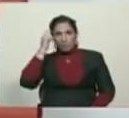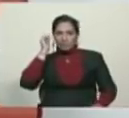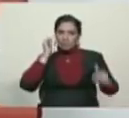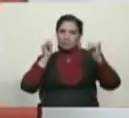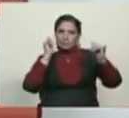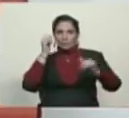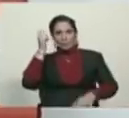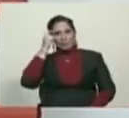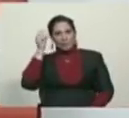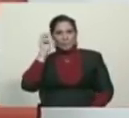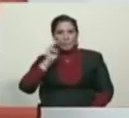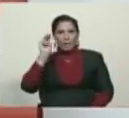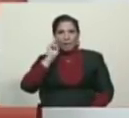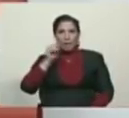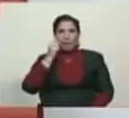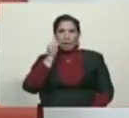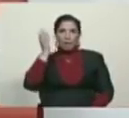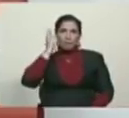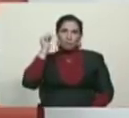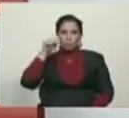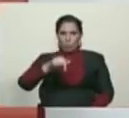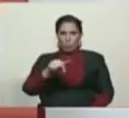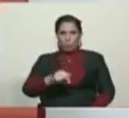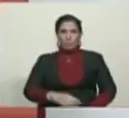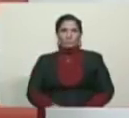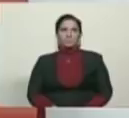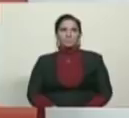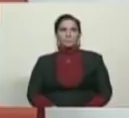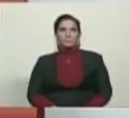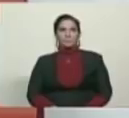el Día del Maestro, ¿verdad? El Día del Maestro.